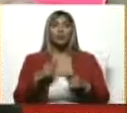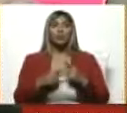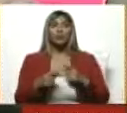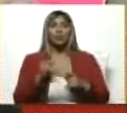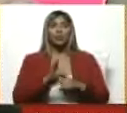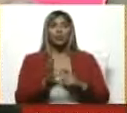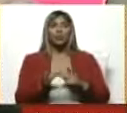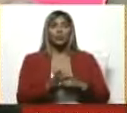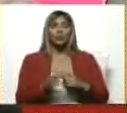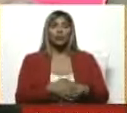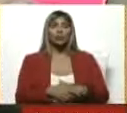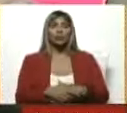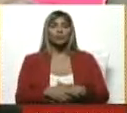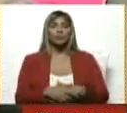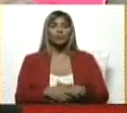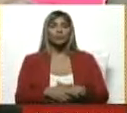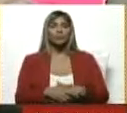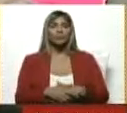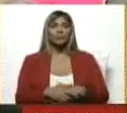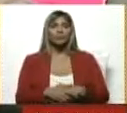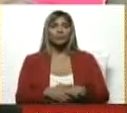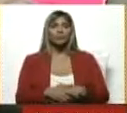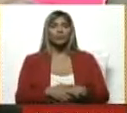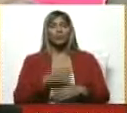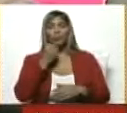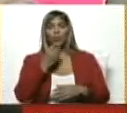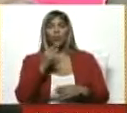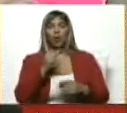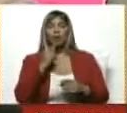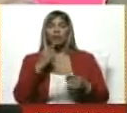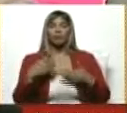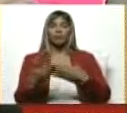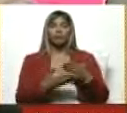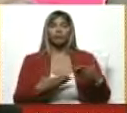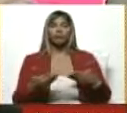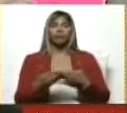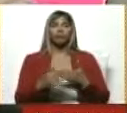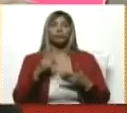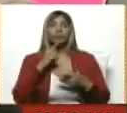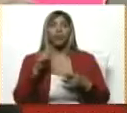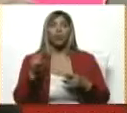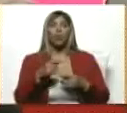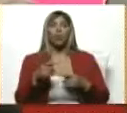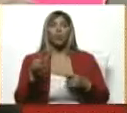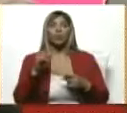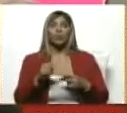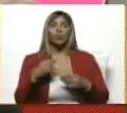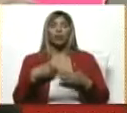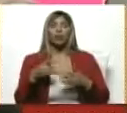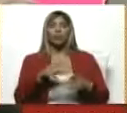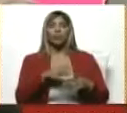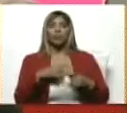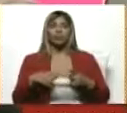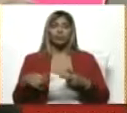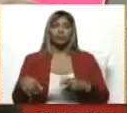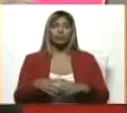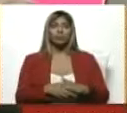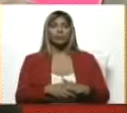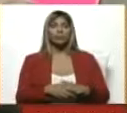diversidad cultural que bueno, que ahí confluye tanto el joropo como el aguinaldo y la parranda,